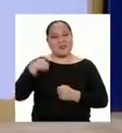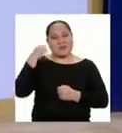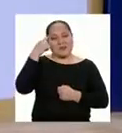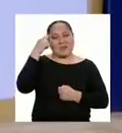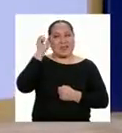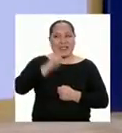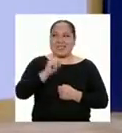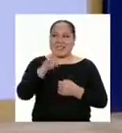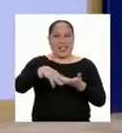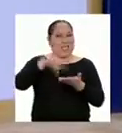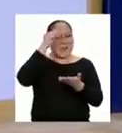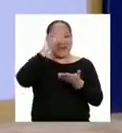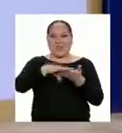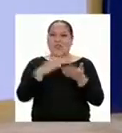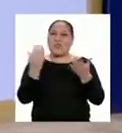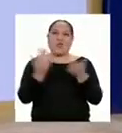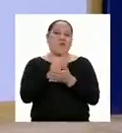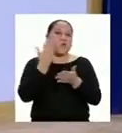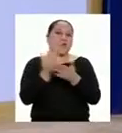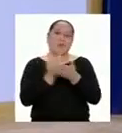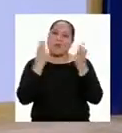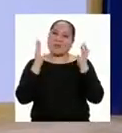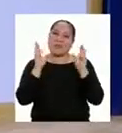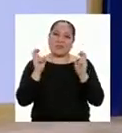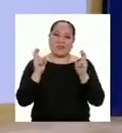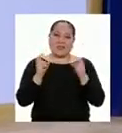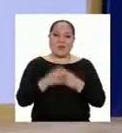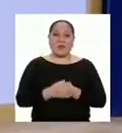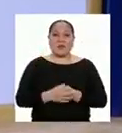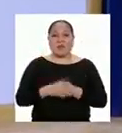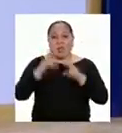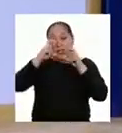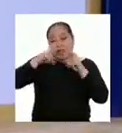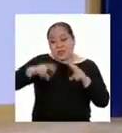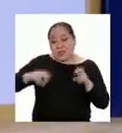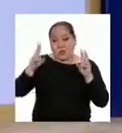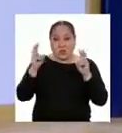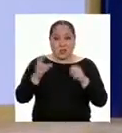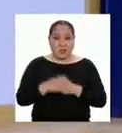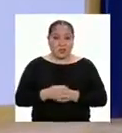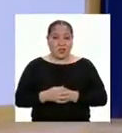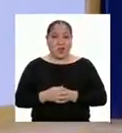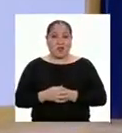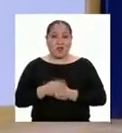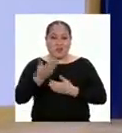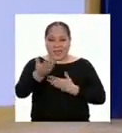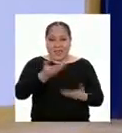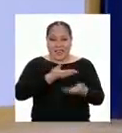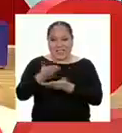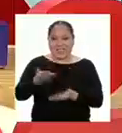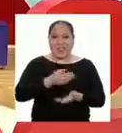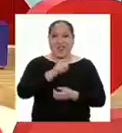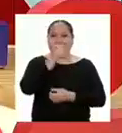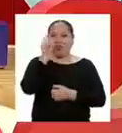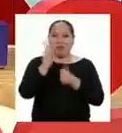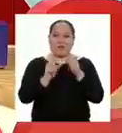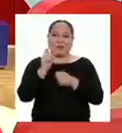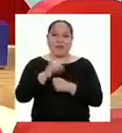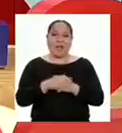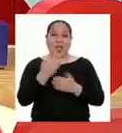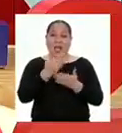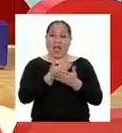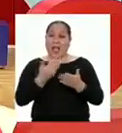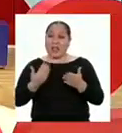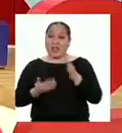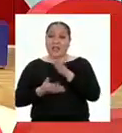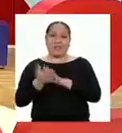también han aprendido muchas cosas nuevas sobre analizar un texto y sobre relacionarnos con otras personas. Antes de